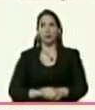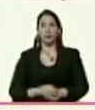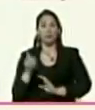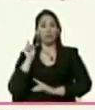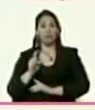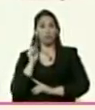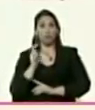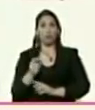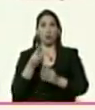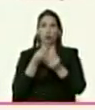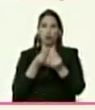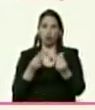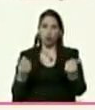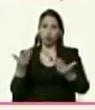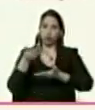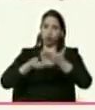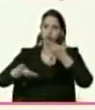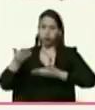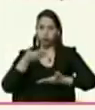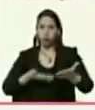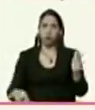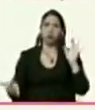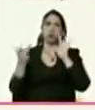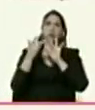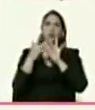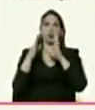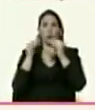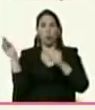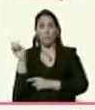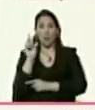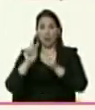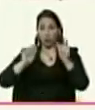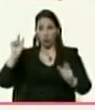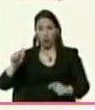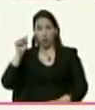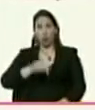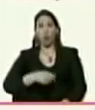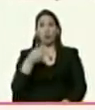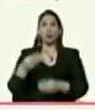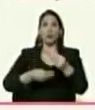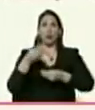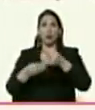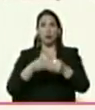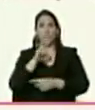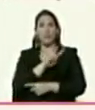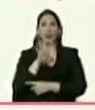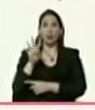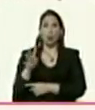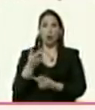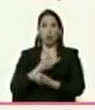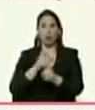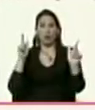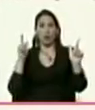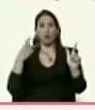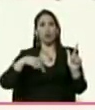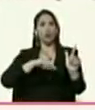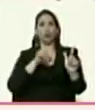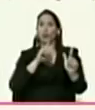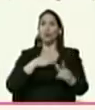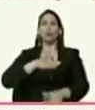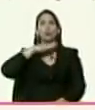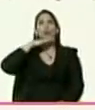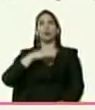de la reconciliación de todos los venezolanos. Hoy se van a producir 24 excarcelaciones. Para nosotros no es